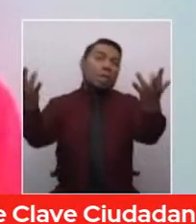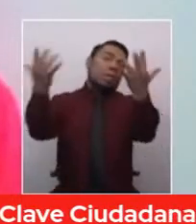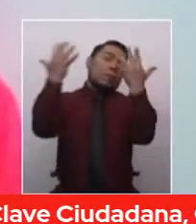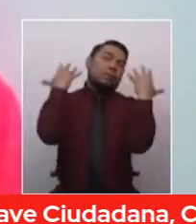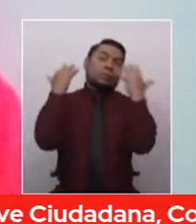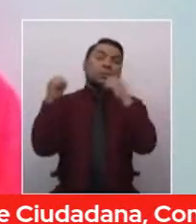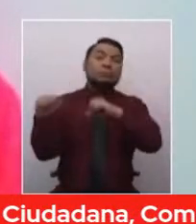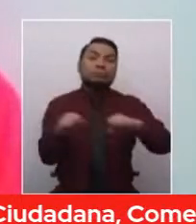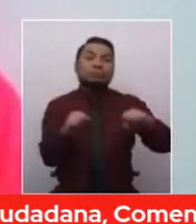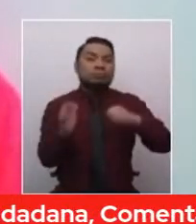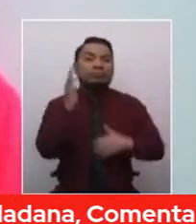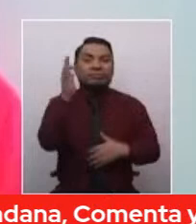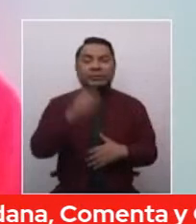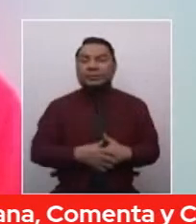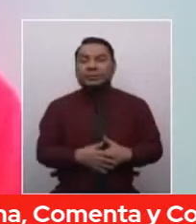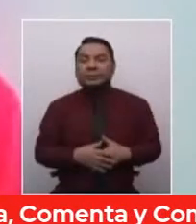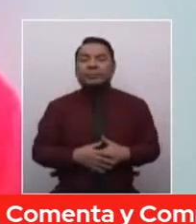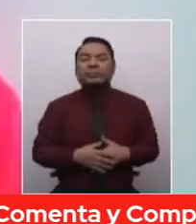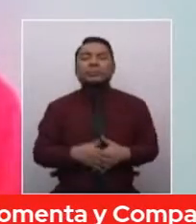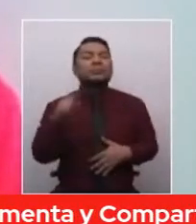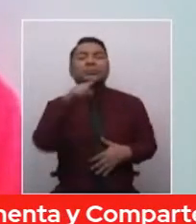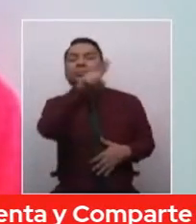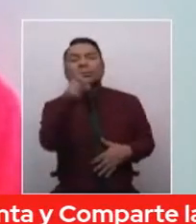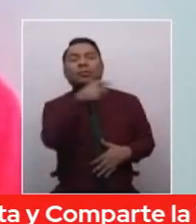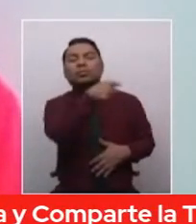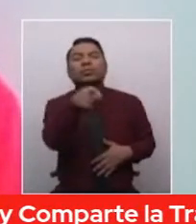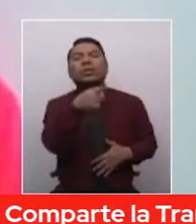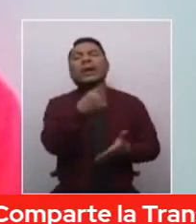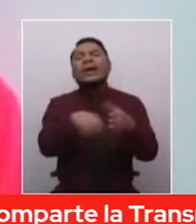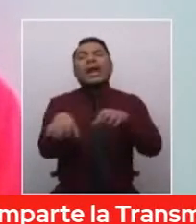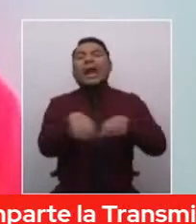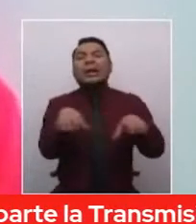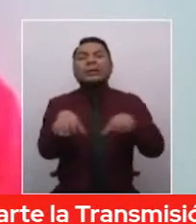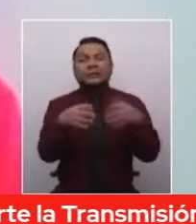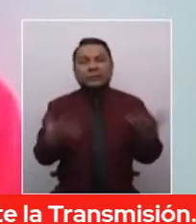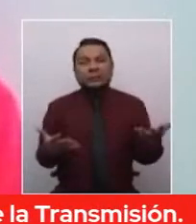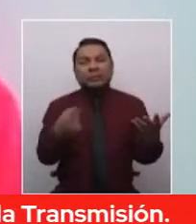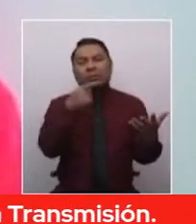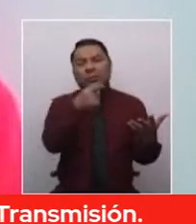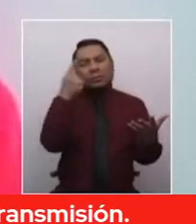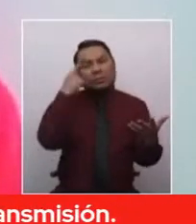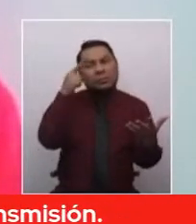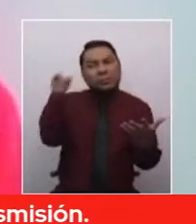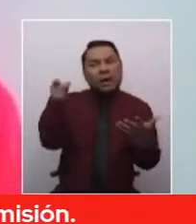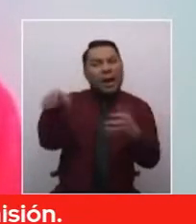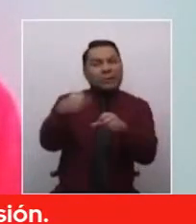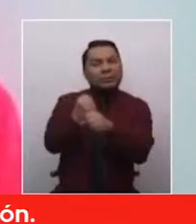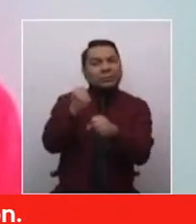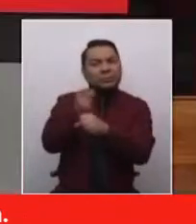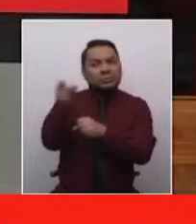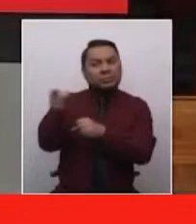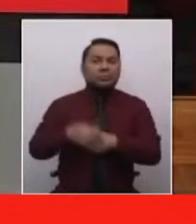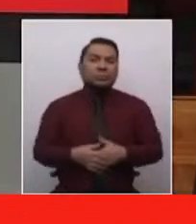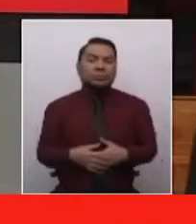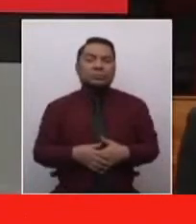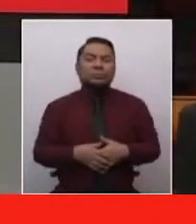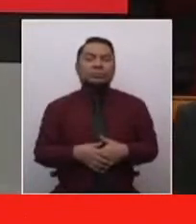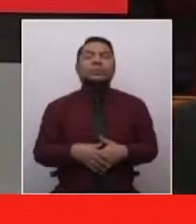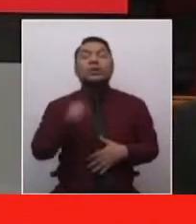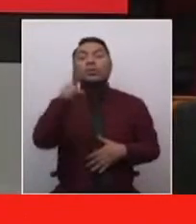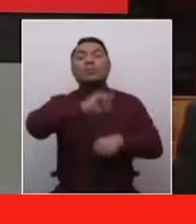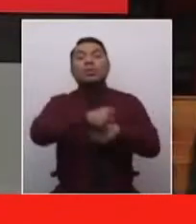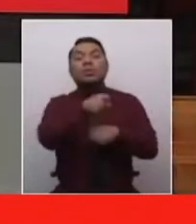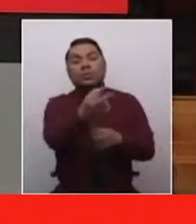escombros. ¿Qué coordinaciones y acciones concretas realizará su gestión al respecto? Tiene un minuto